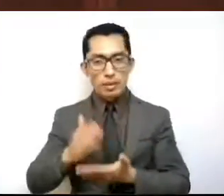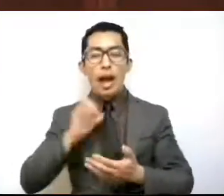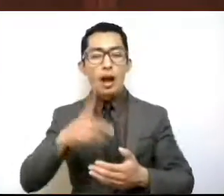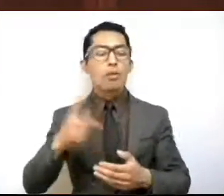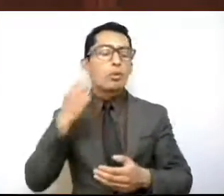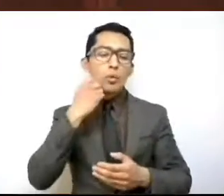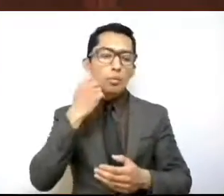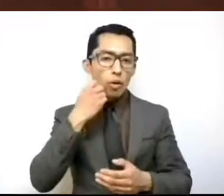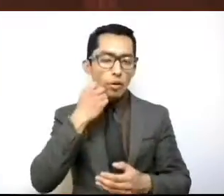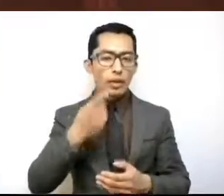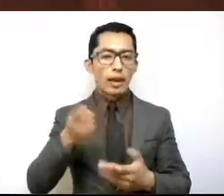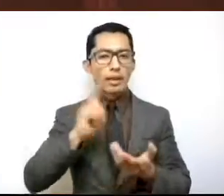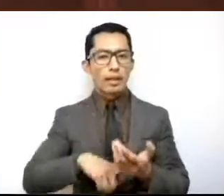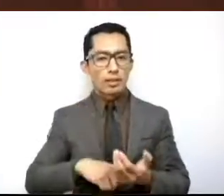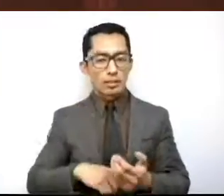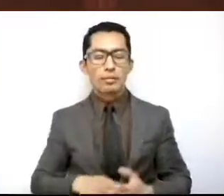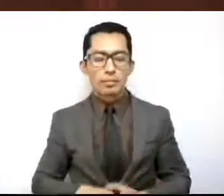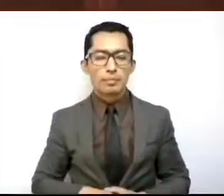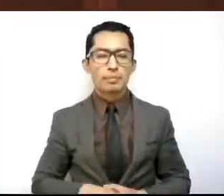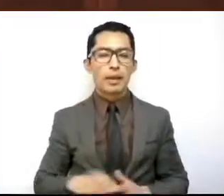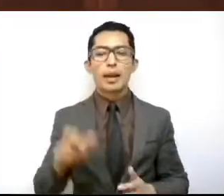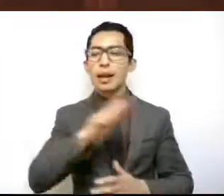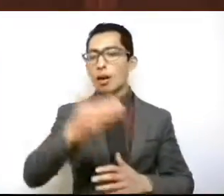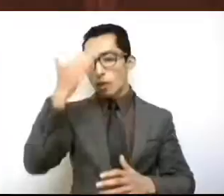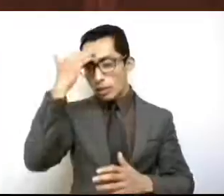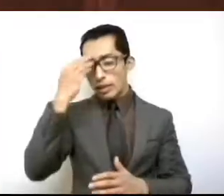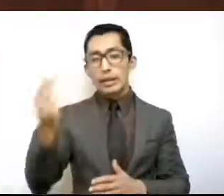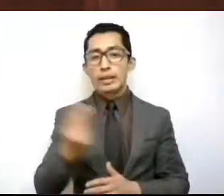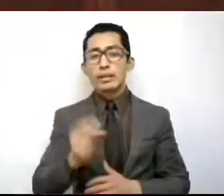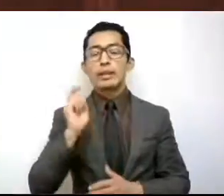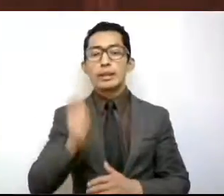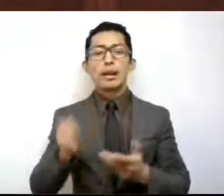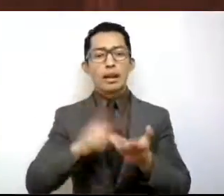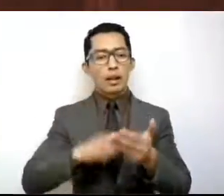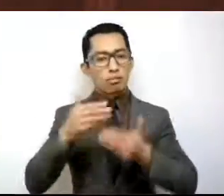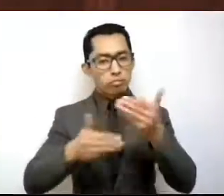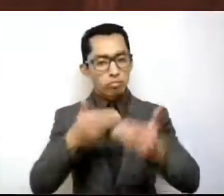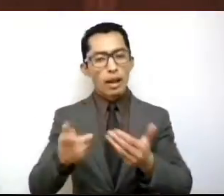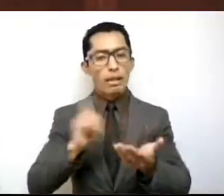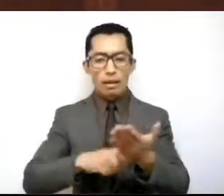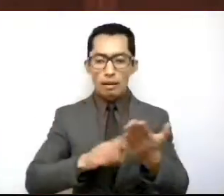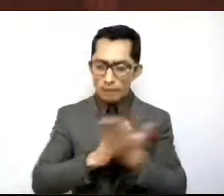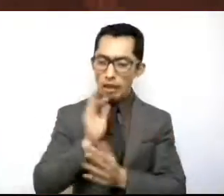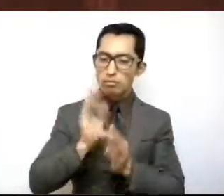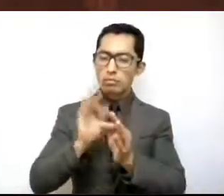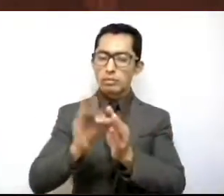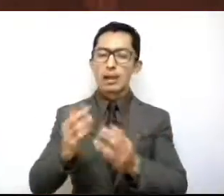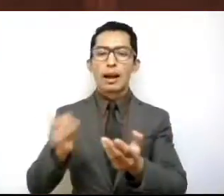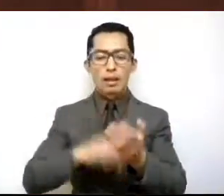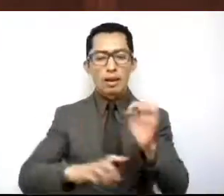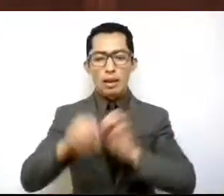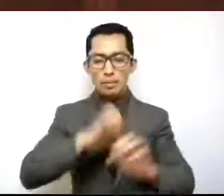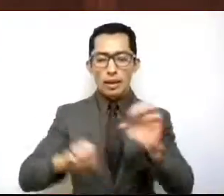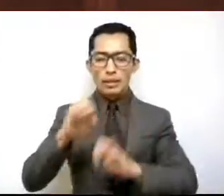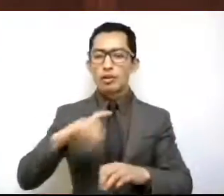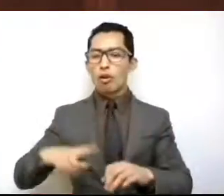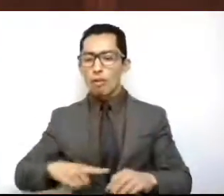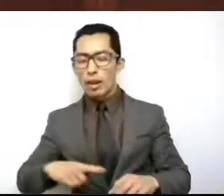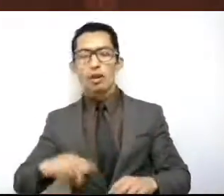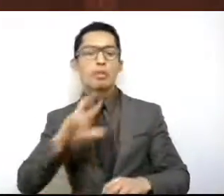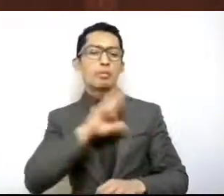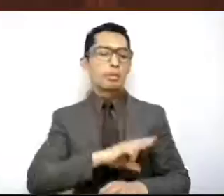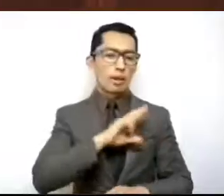comprendido en el TEMEC, reconociéndose la necesidad de desarrollar integridad dentro de los sectores público y privado.